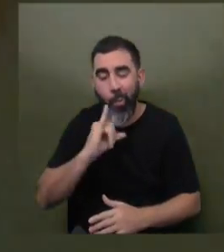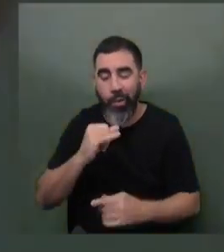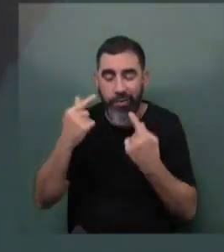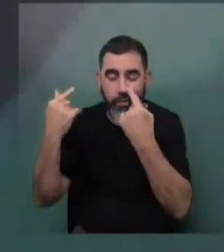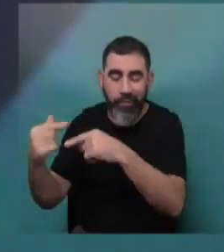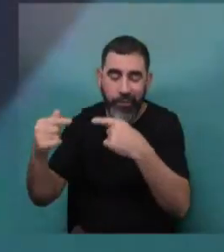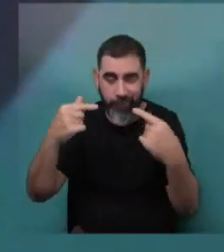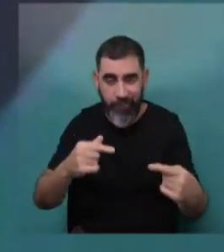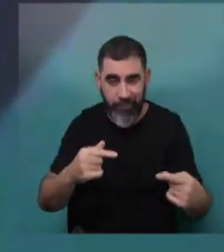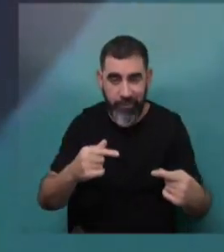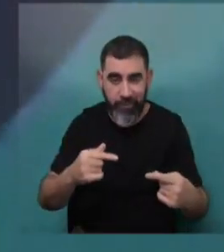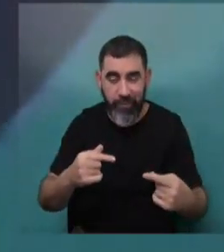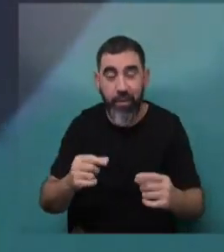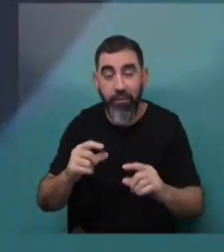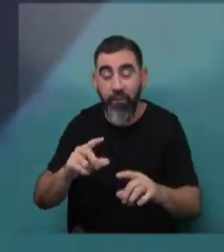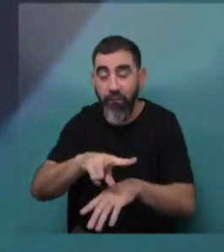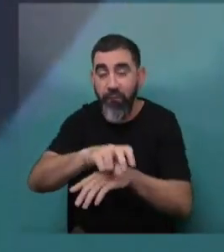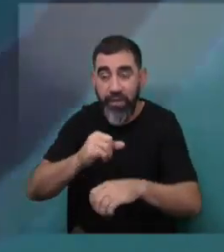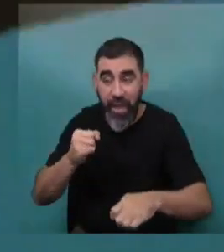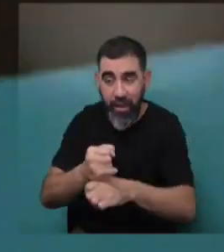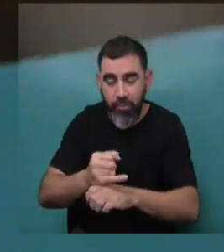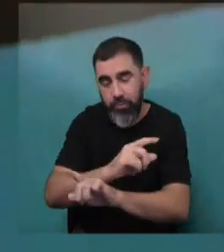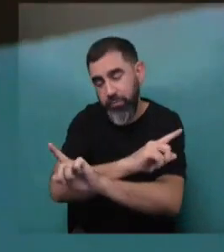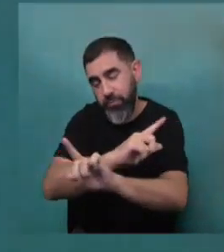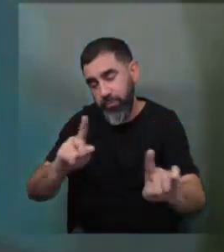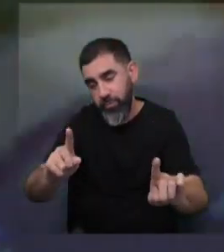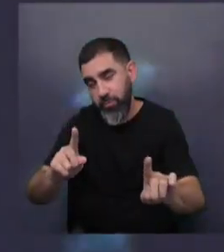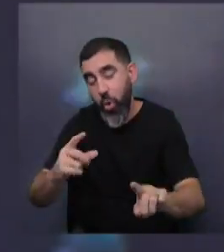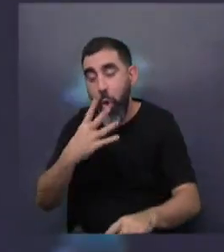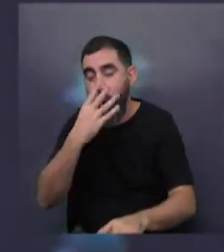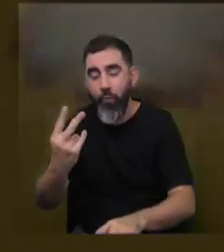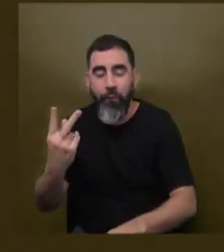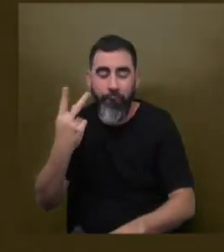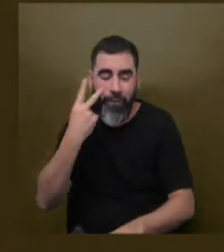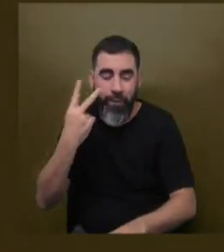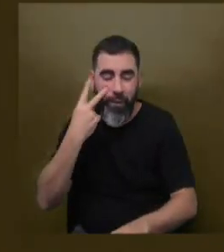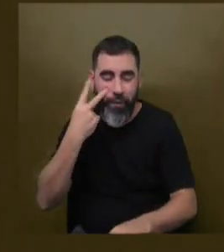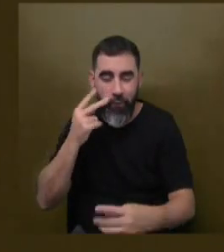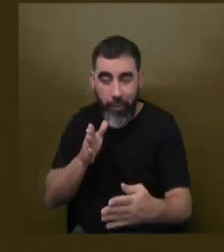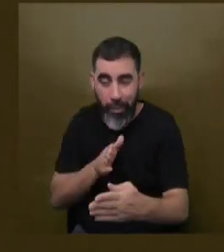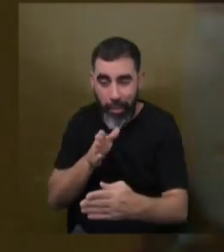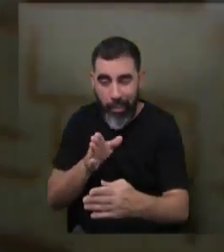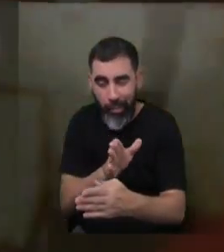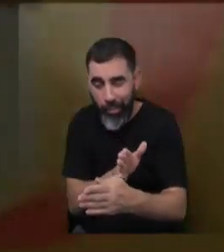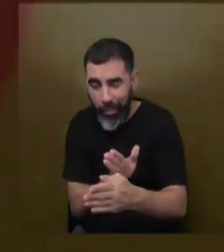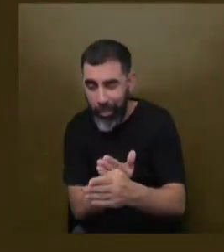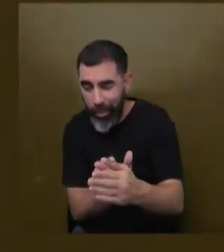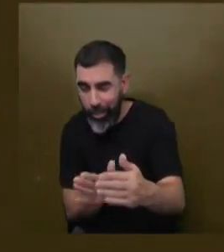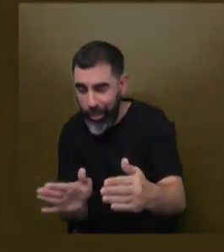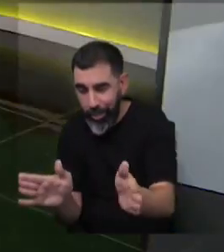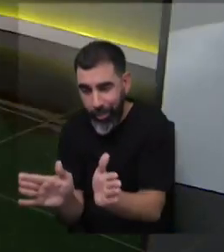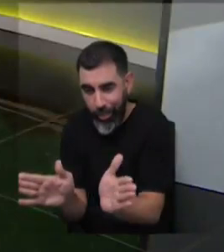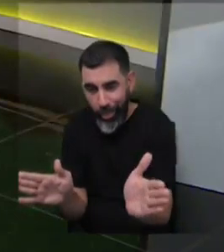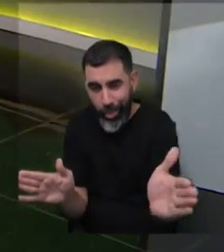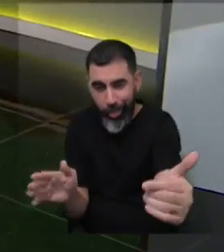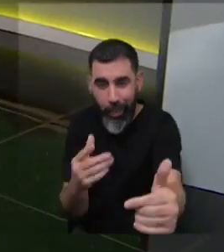así. Y no es porque la física se esté equivocando, pero sino que el lobo tomó un atajo, llegó primero, se comió a la abuela, y después